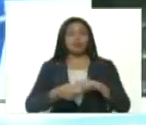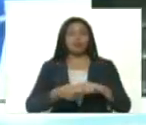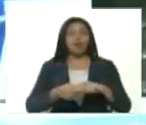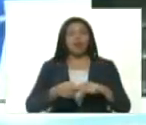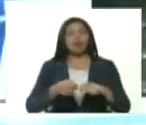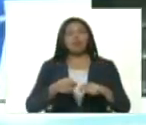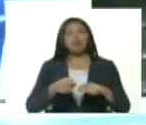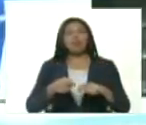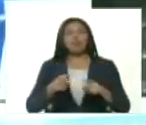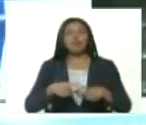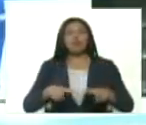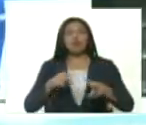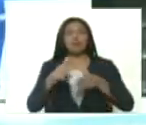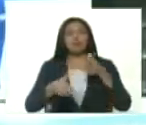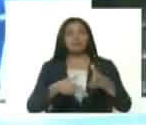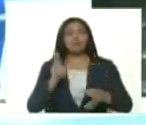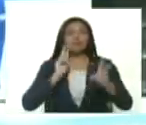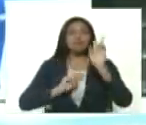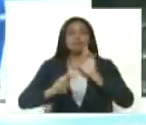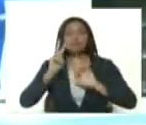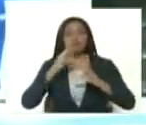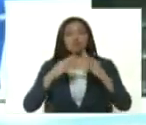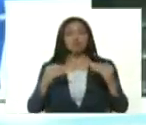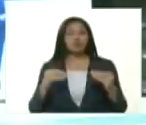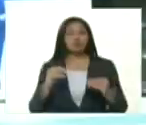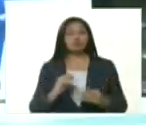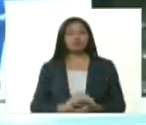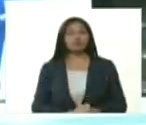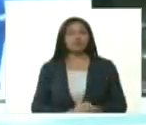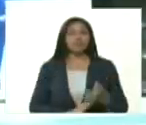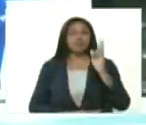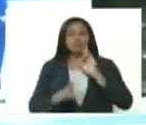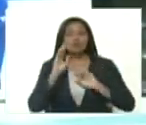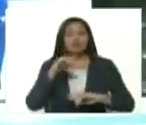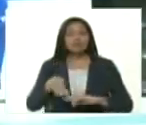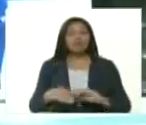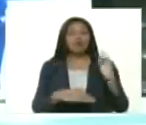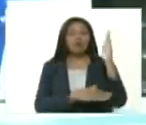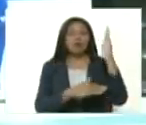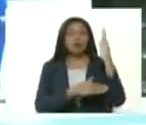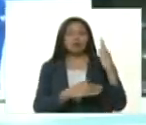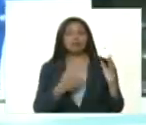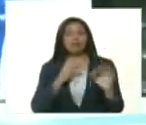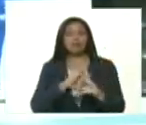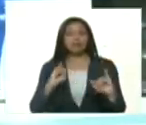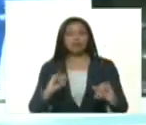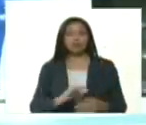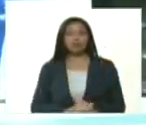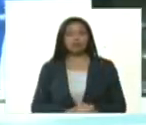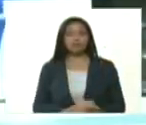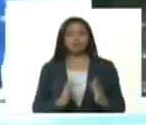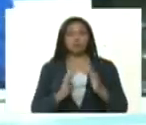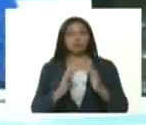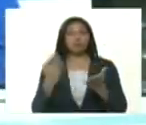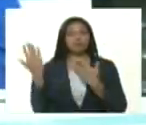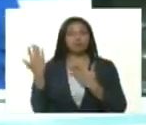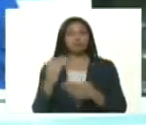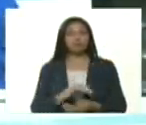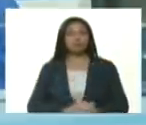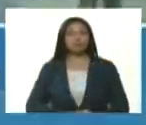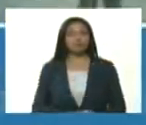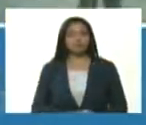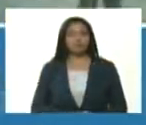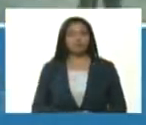en las calles, desinfectando, limpiando, en el estado Lara. ¿Estamos listos? Adelante, Barquisimeto.